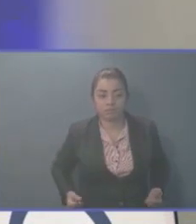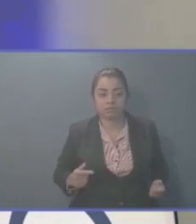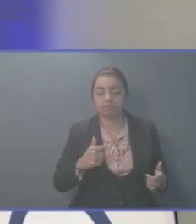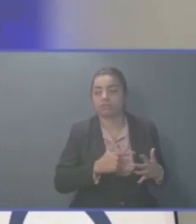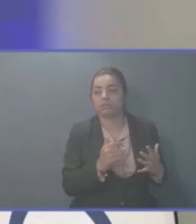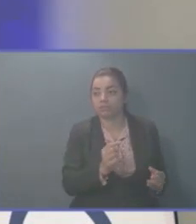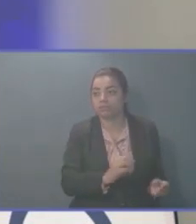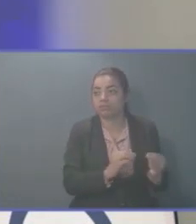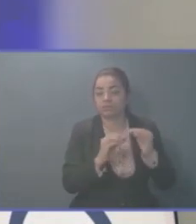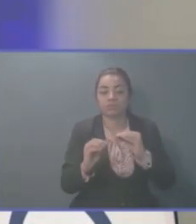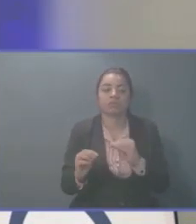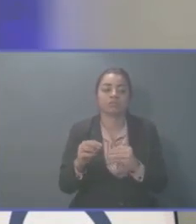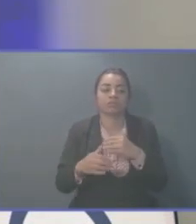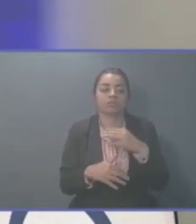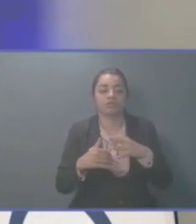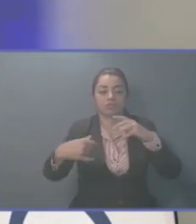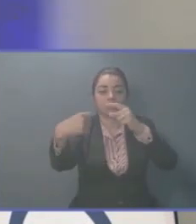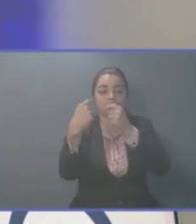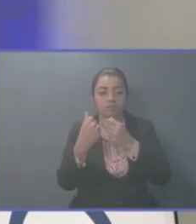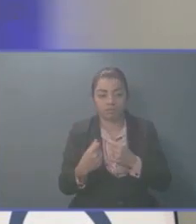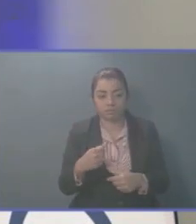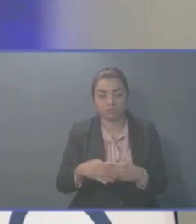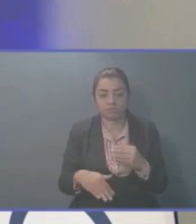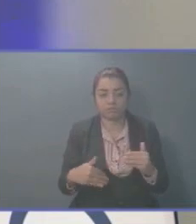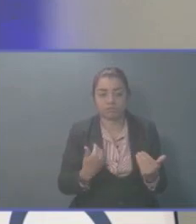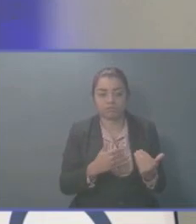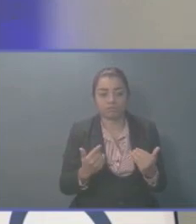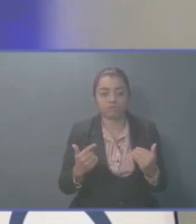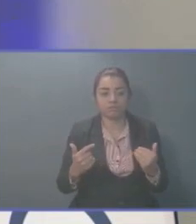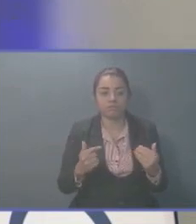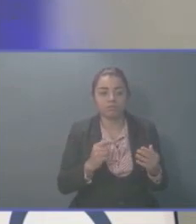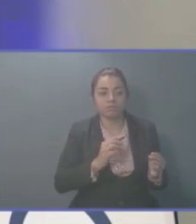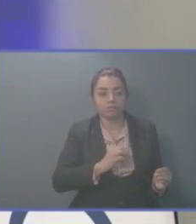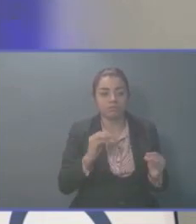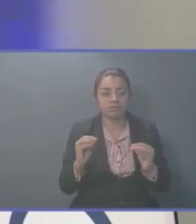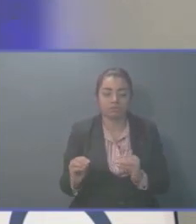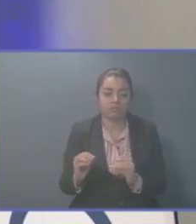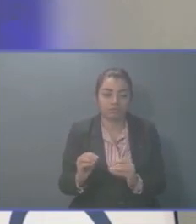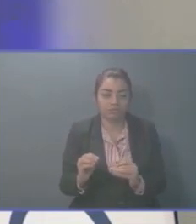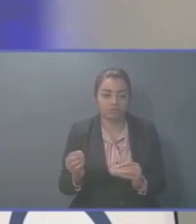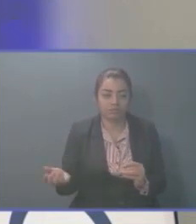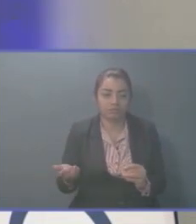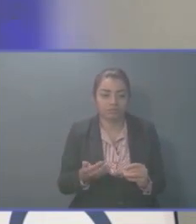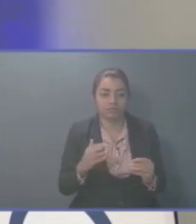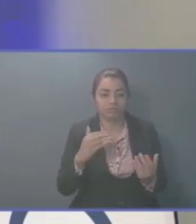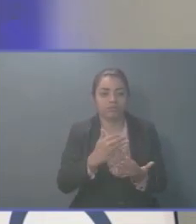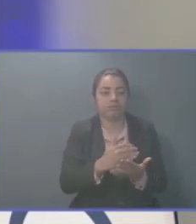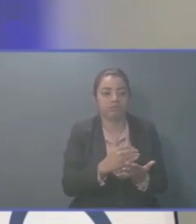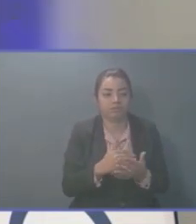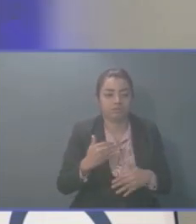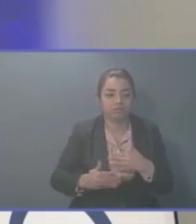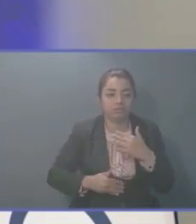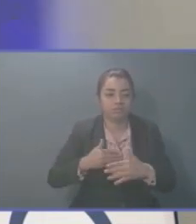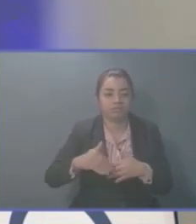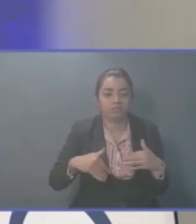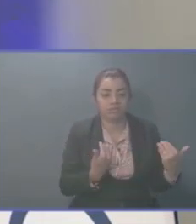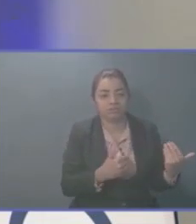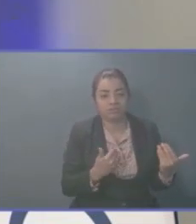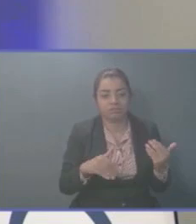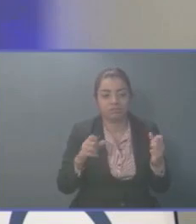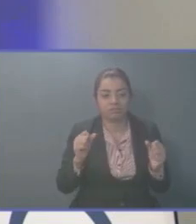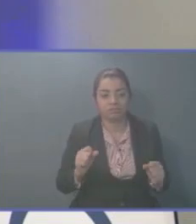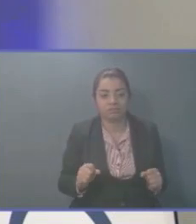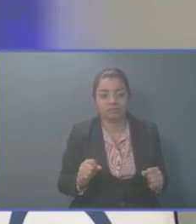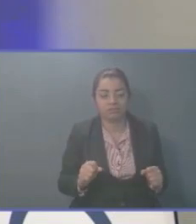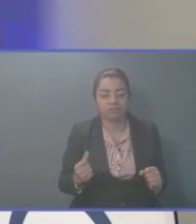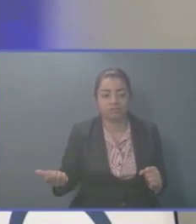nosotros tenemos la facultad de aprobar y además de darle un seguimiento a la ejecución. Y hay un proceso que se sigue y en ese proceso